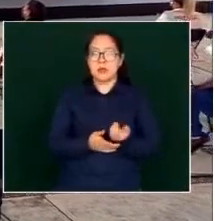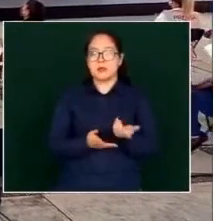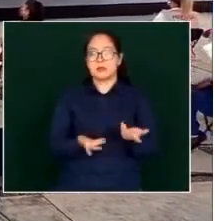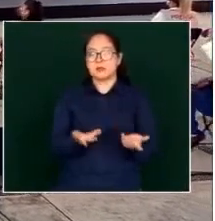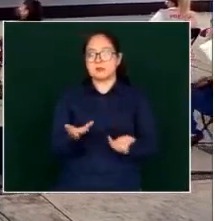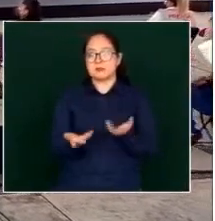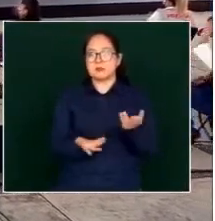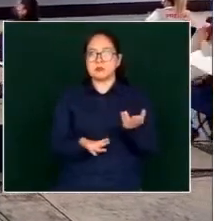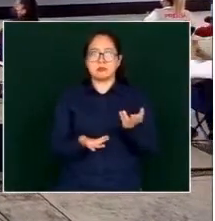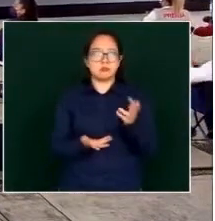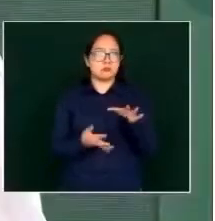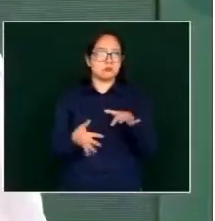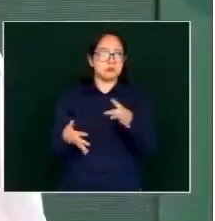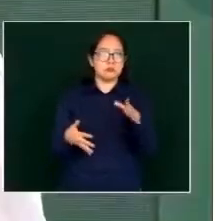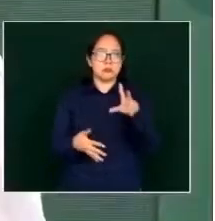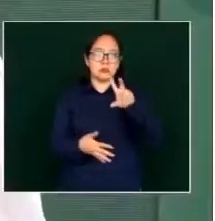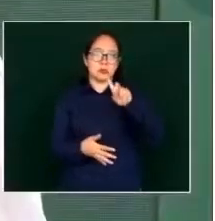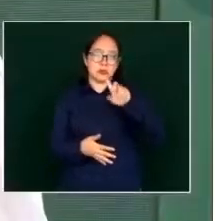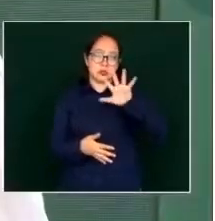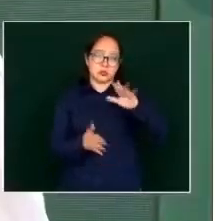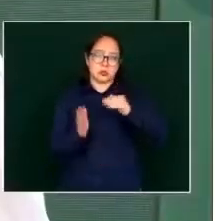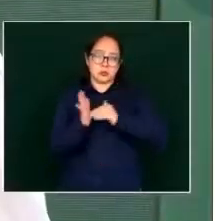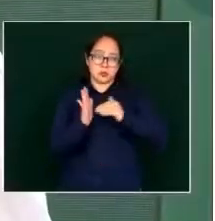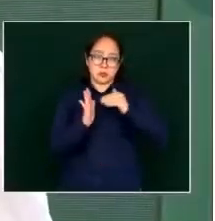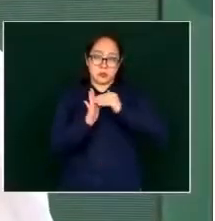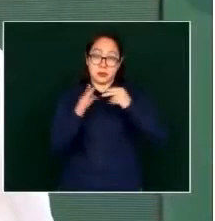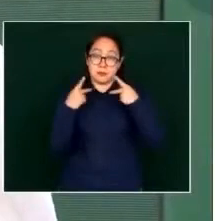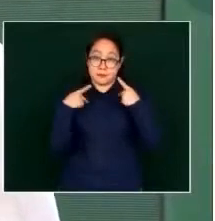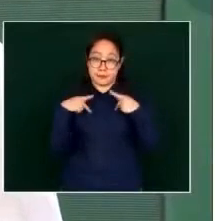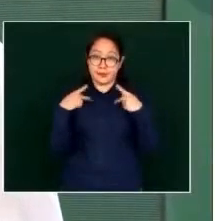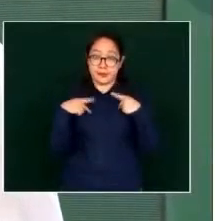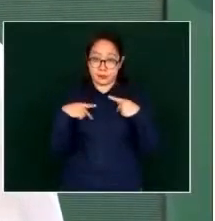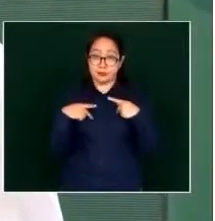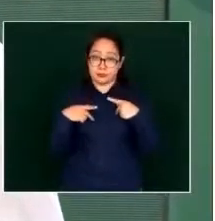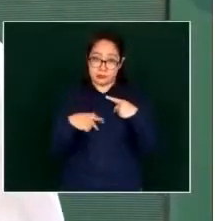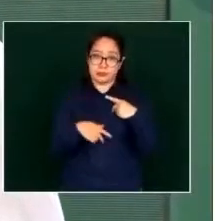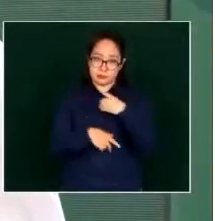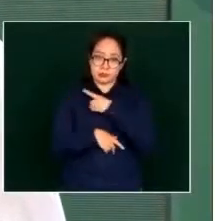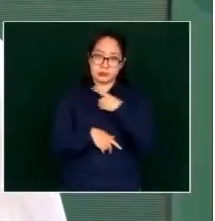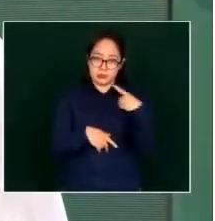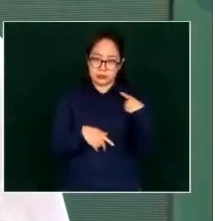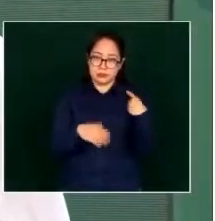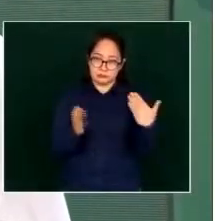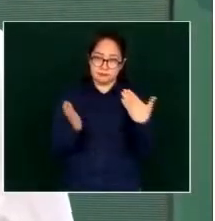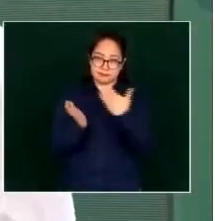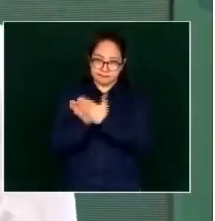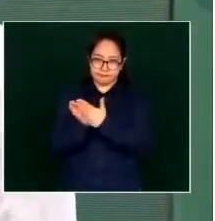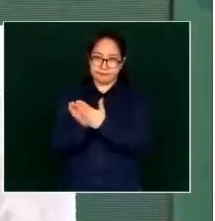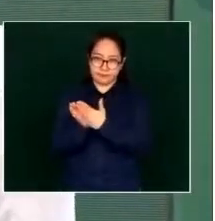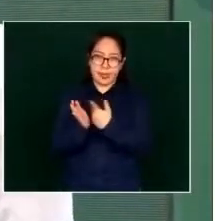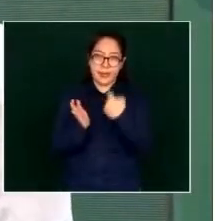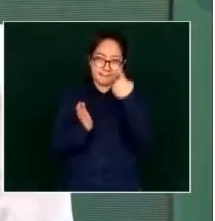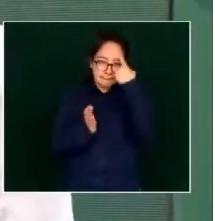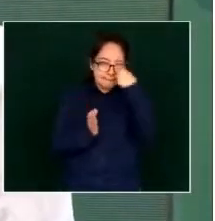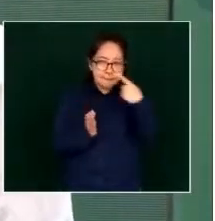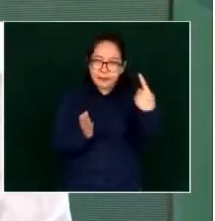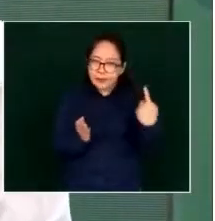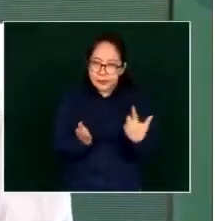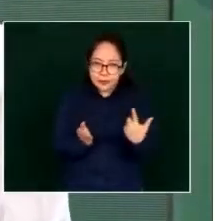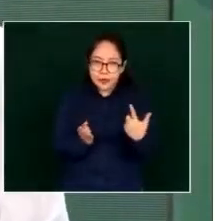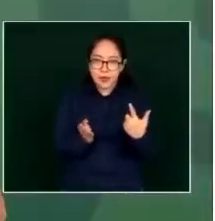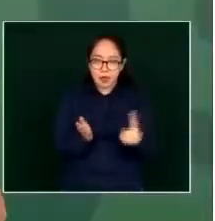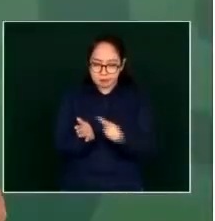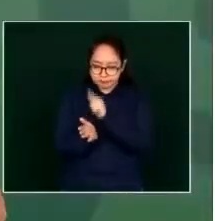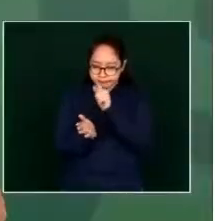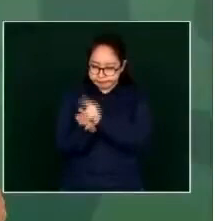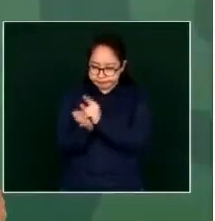cobrarse a lo chino, es decir, directamente del salario de los trabajadores, préstamos crediticios, él va